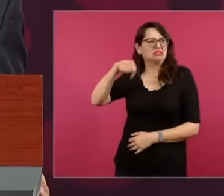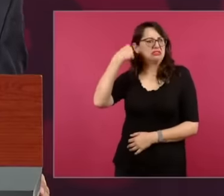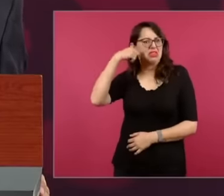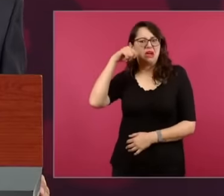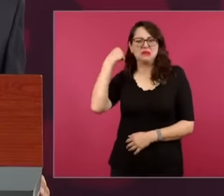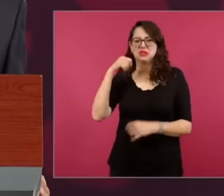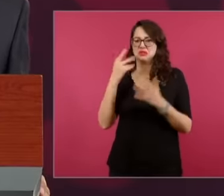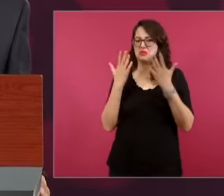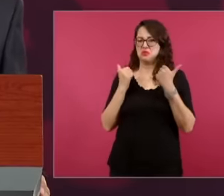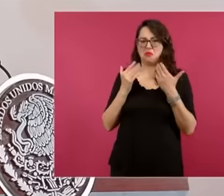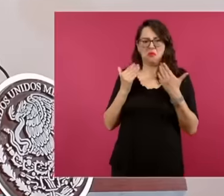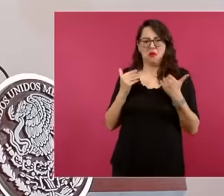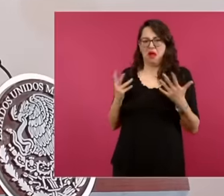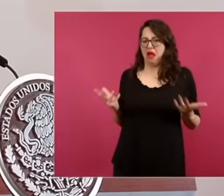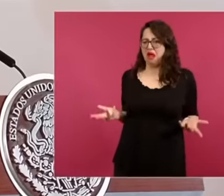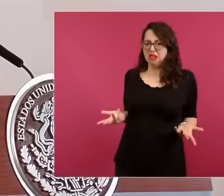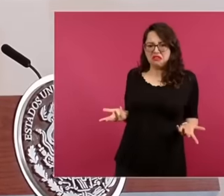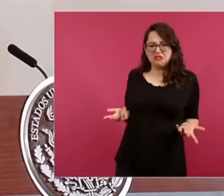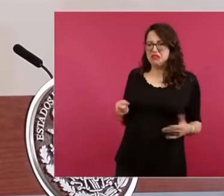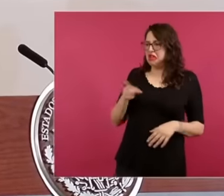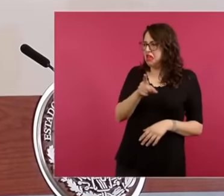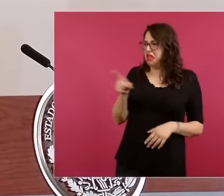llevado de otras partes,